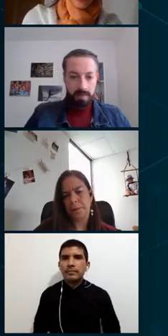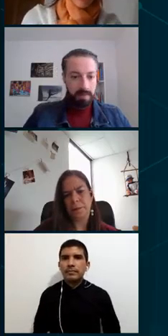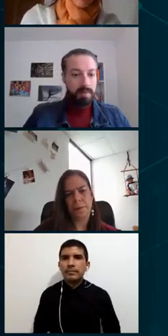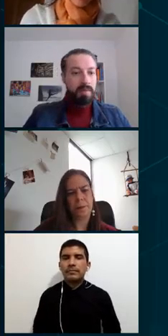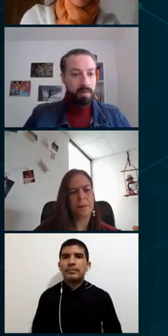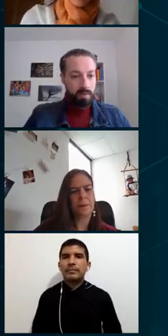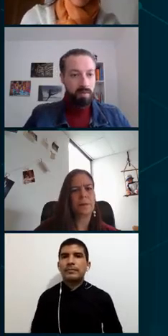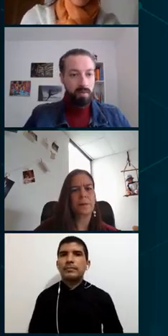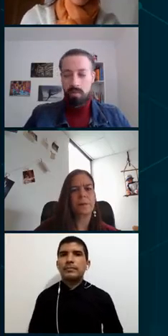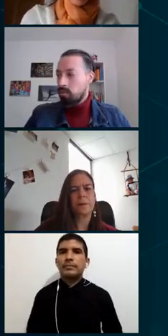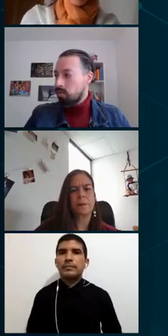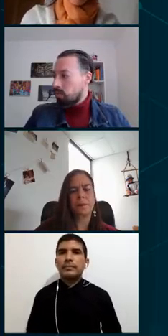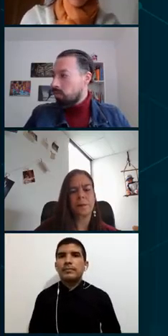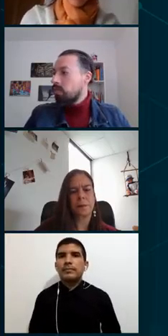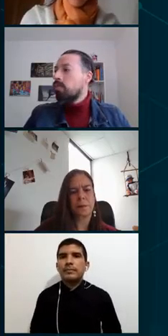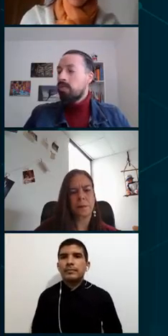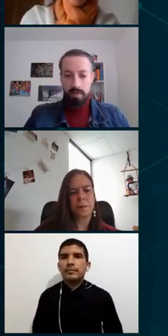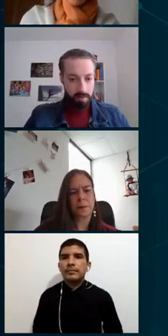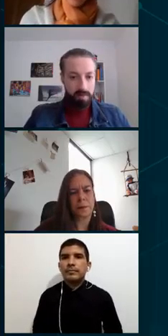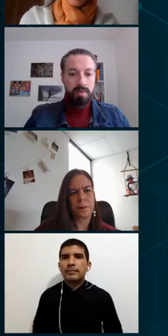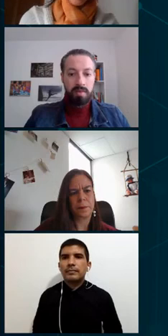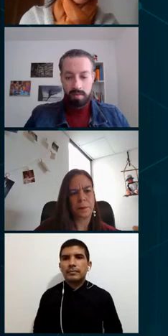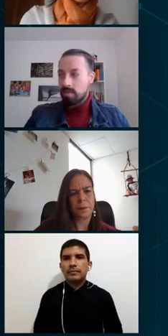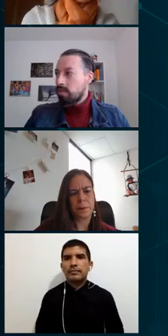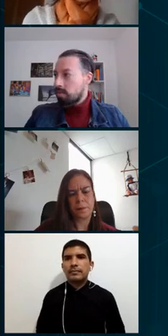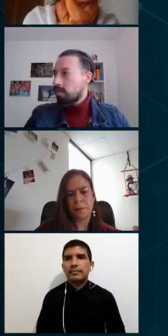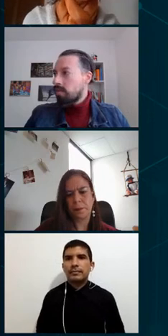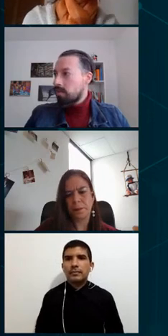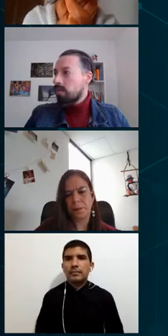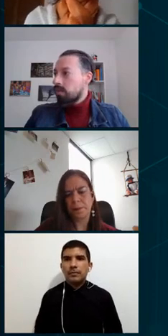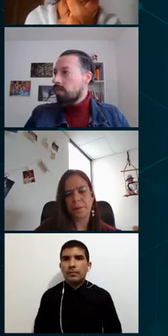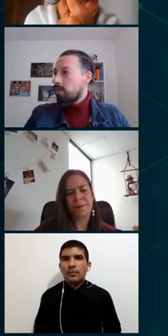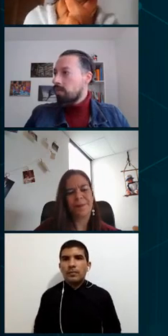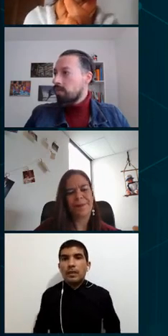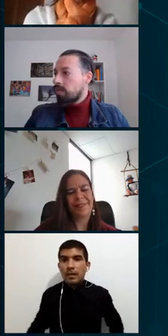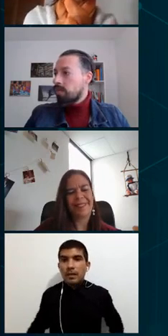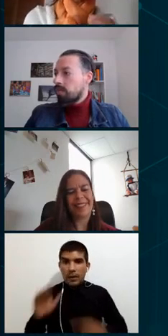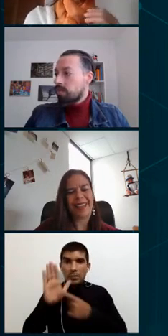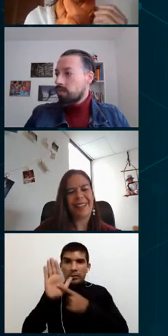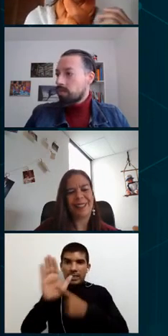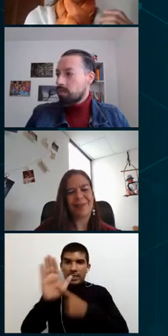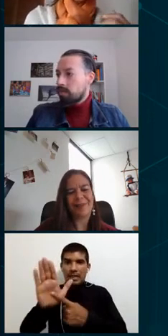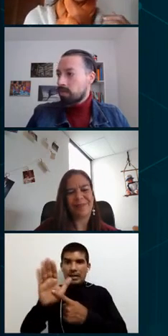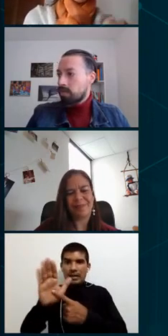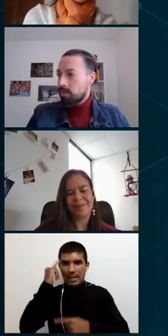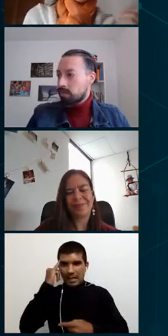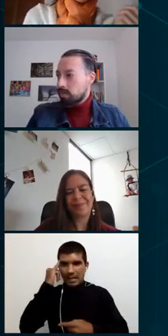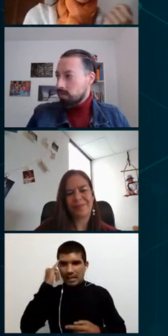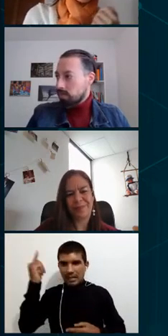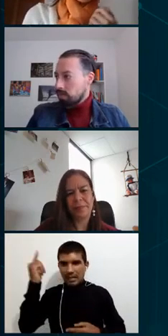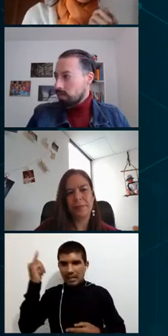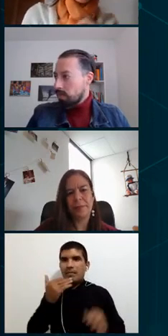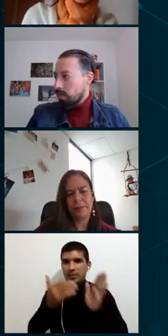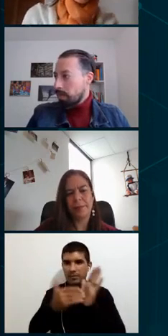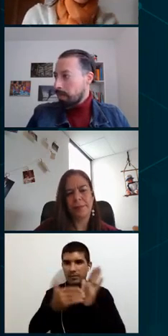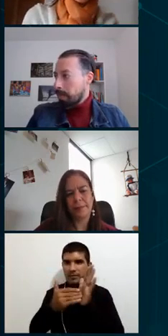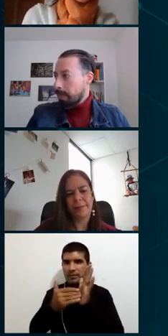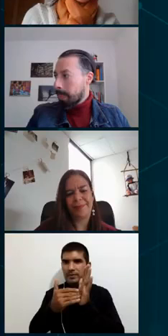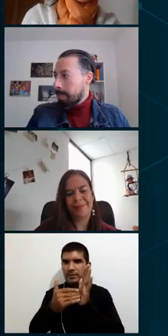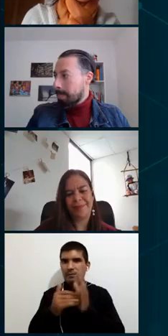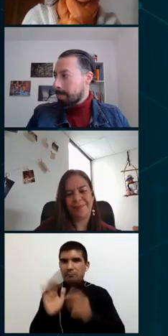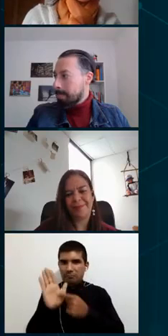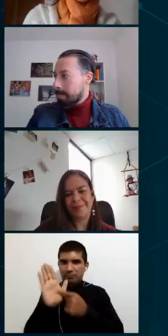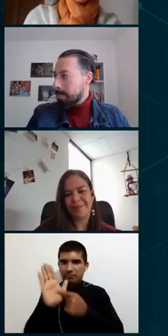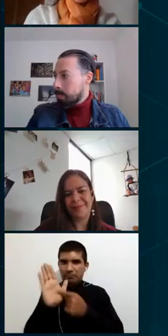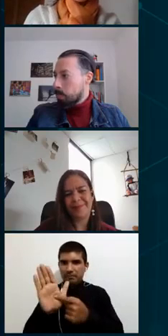Voy a ir poniendo una pantalla que me encontré. Listo, equipo. Para irlos ambientando. Para ir estimulando la